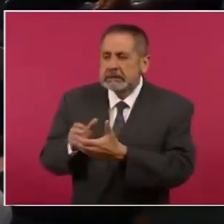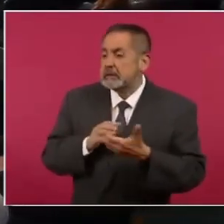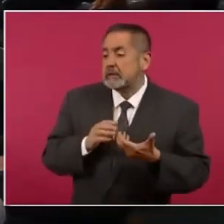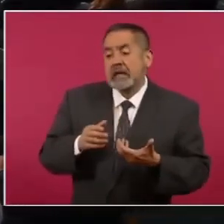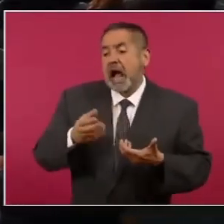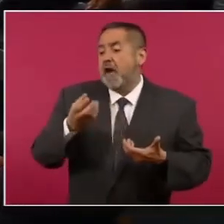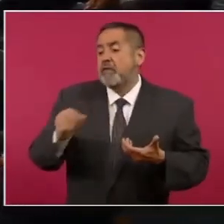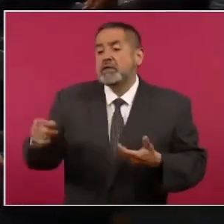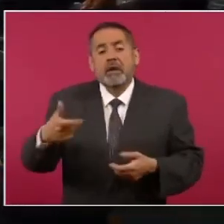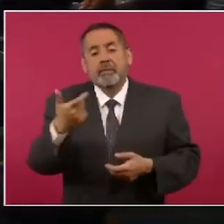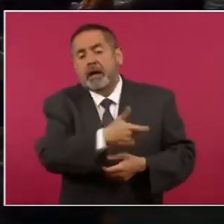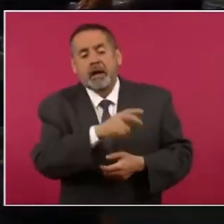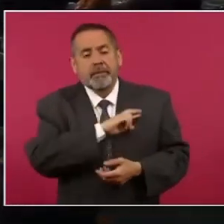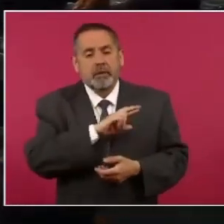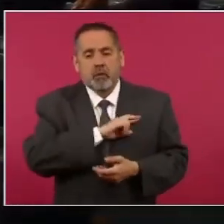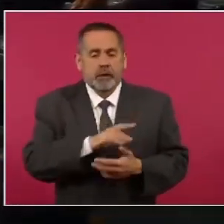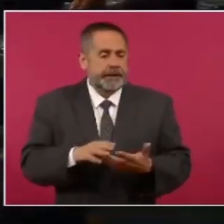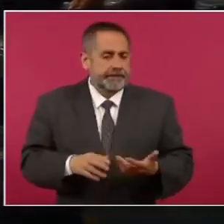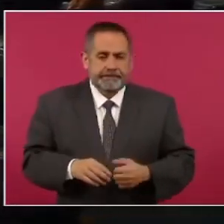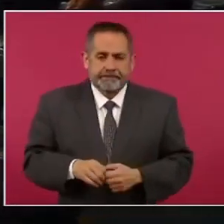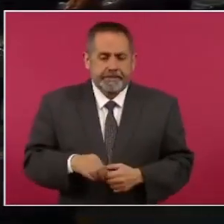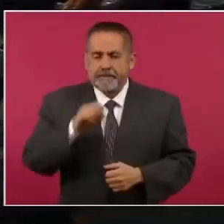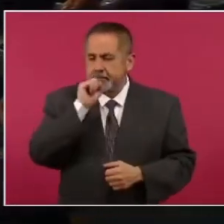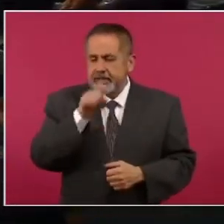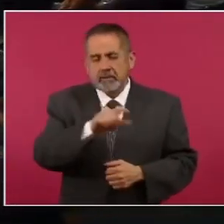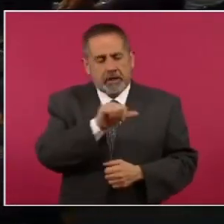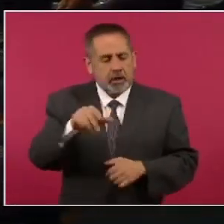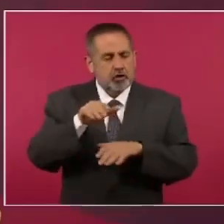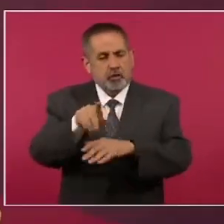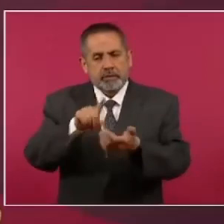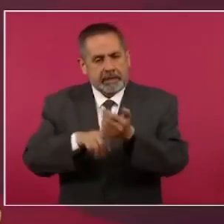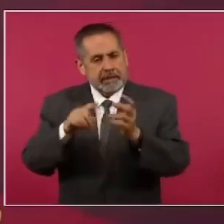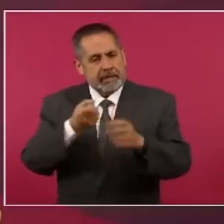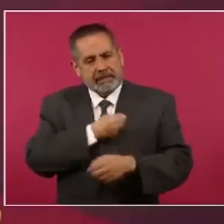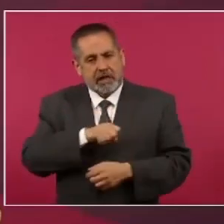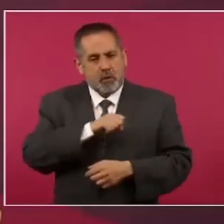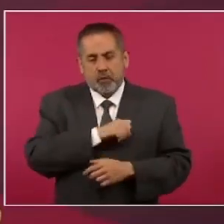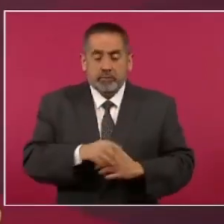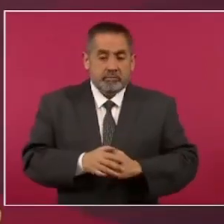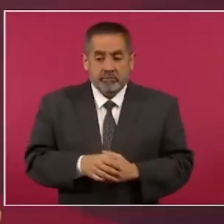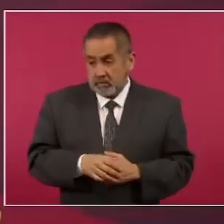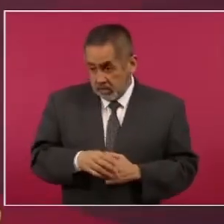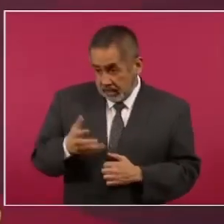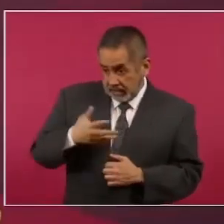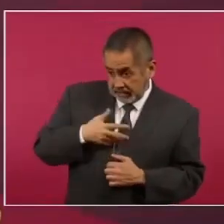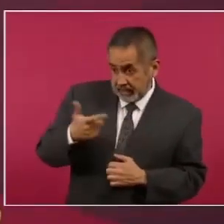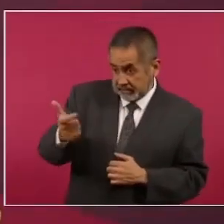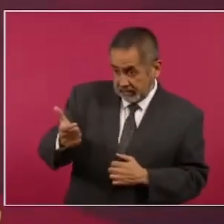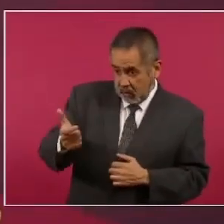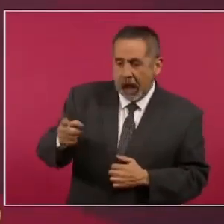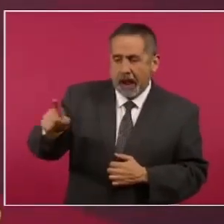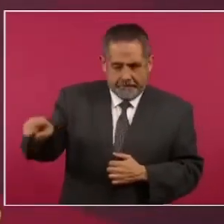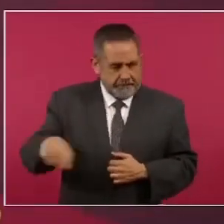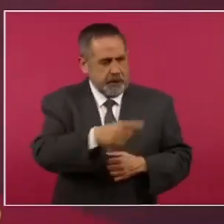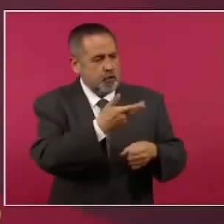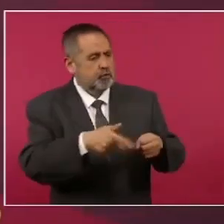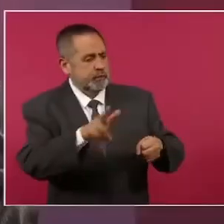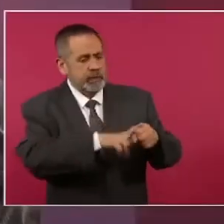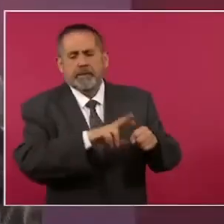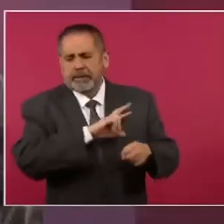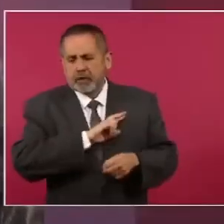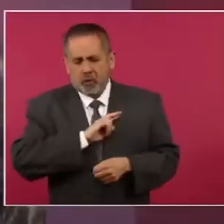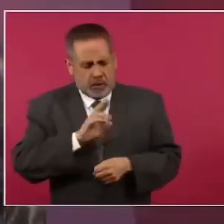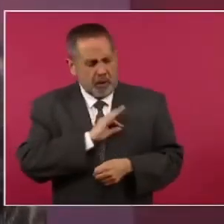que en el caso de la salud, que se atendiera, que se curara,